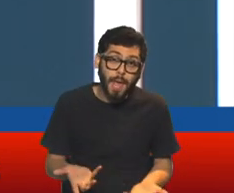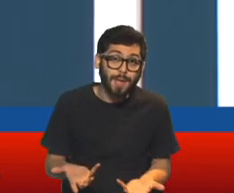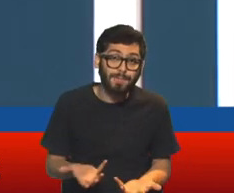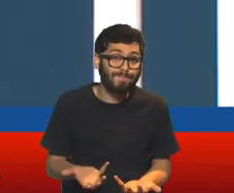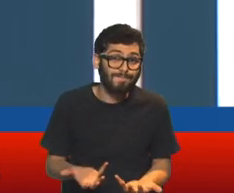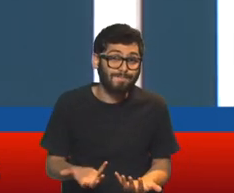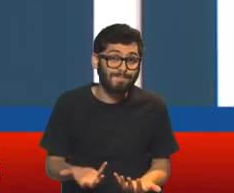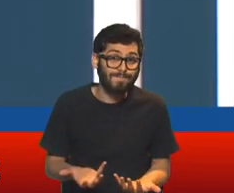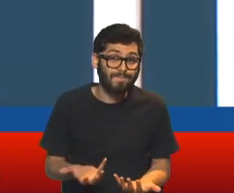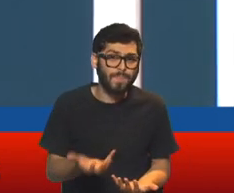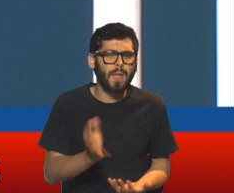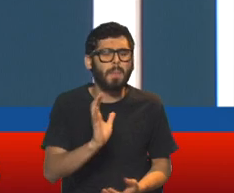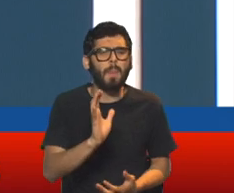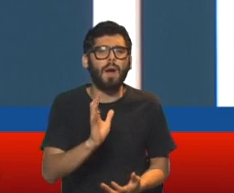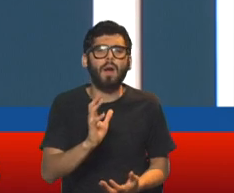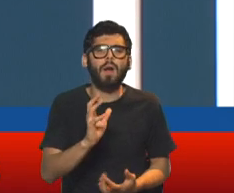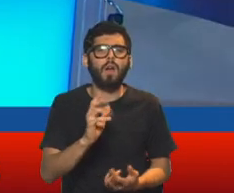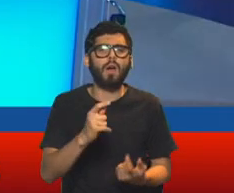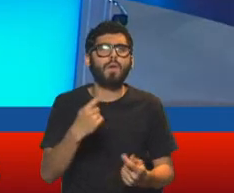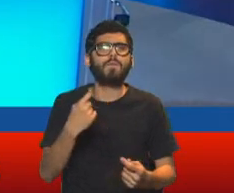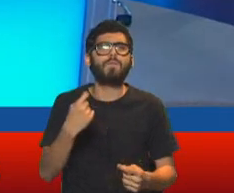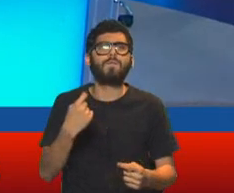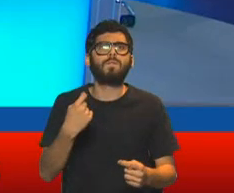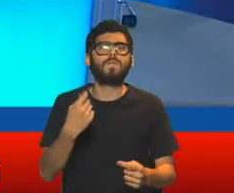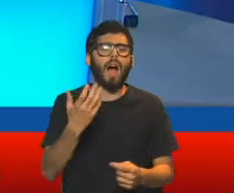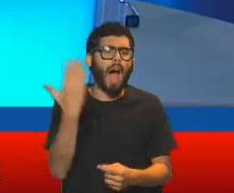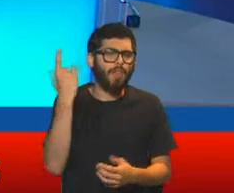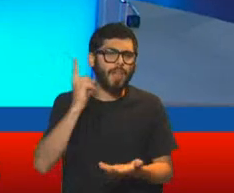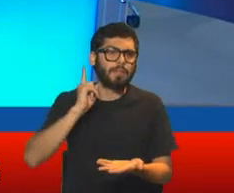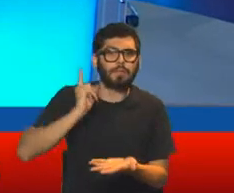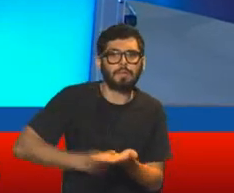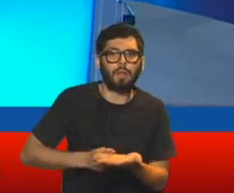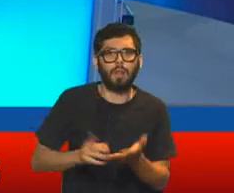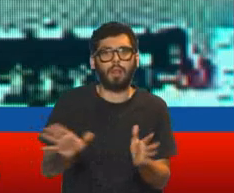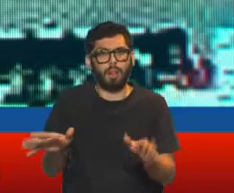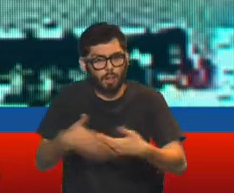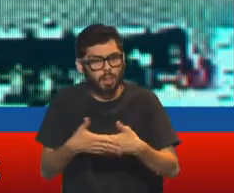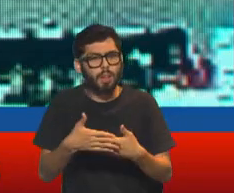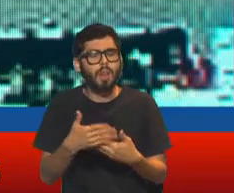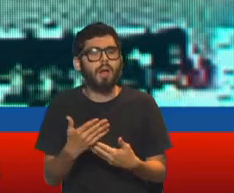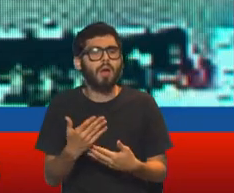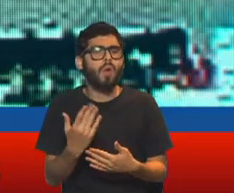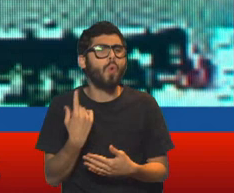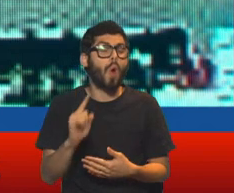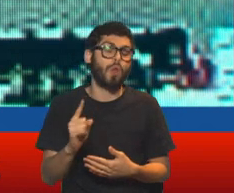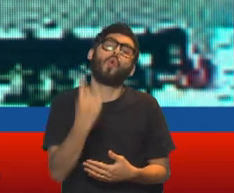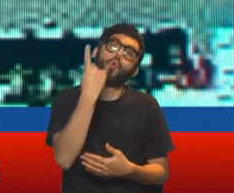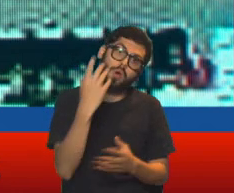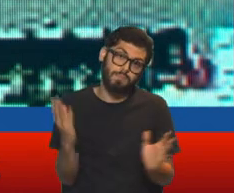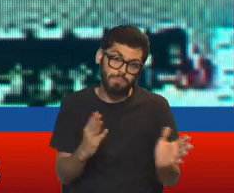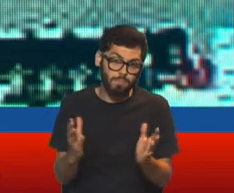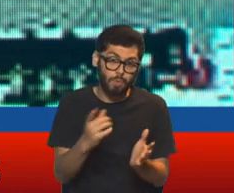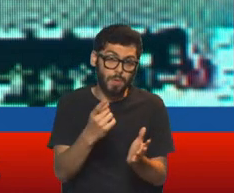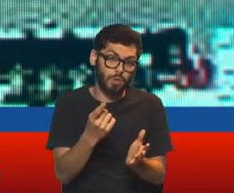reunión ayer... ¿Hasta ahora qué medida, qué flexibilización ha luego retrocedido? No, ninguna. Salvo el momento del pico que tuvimos